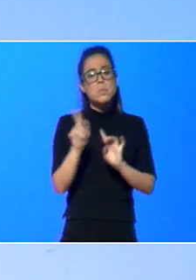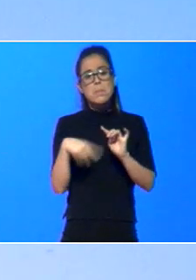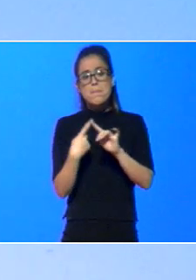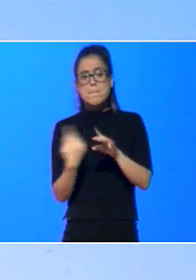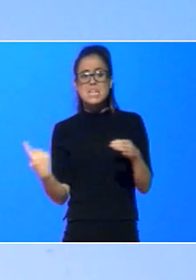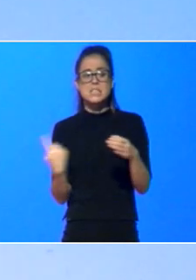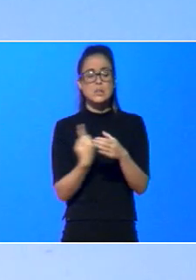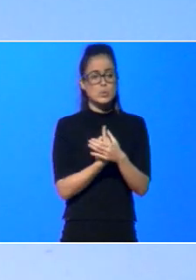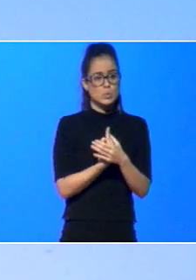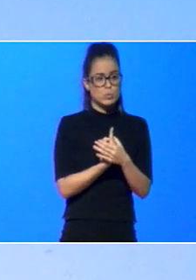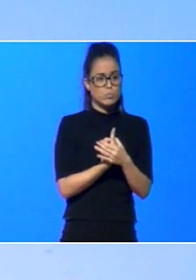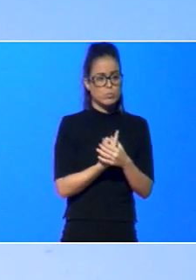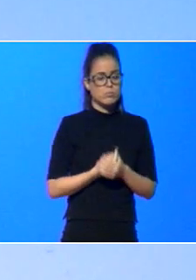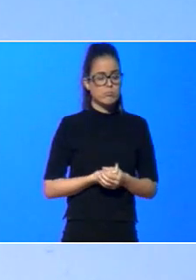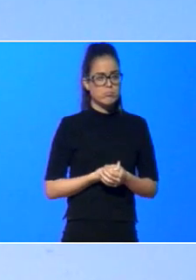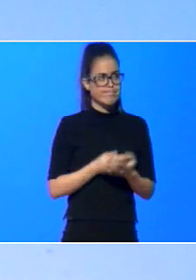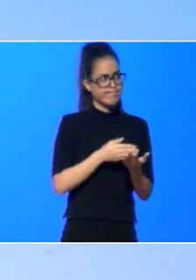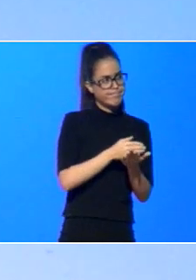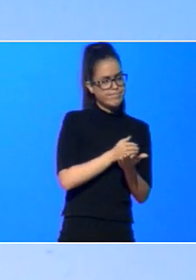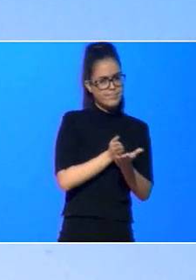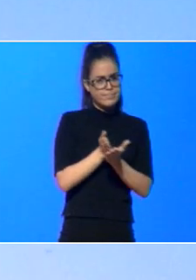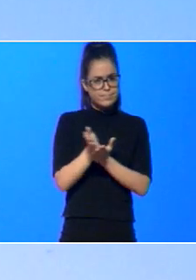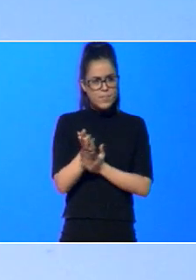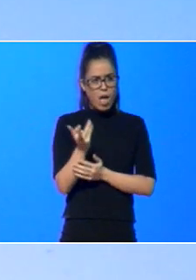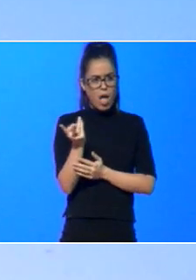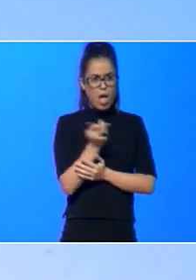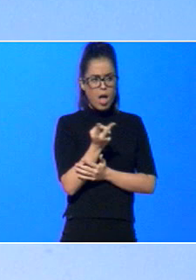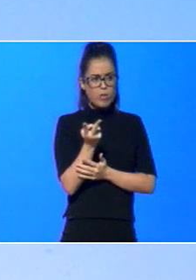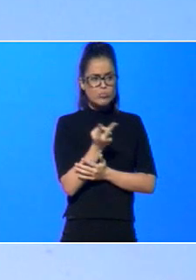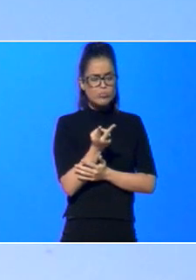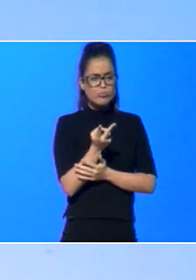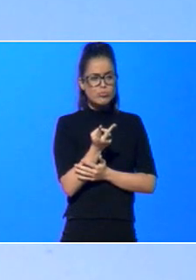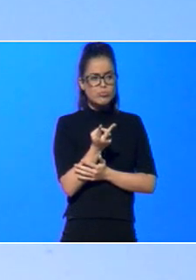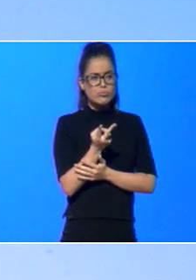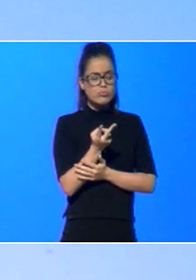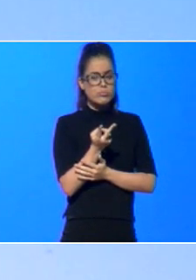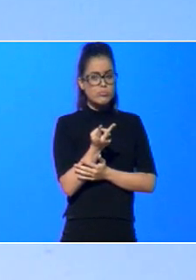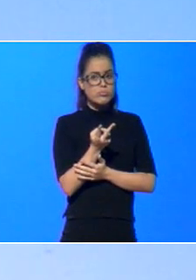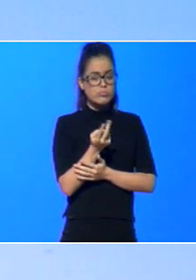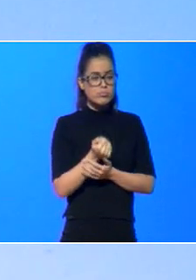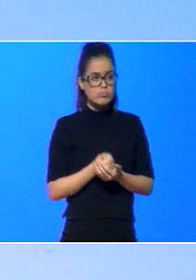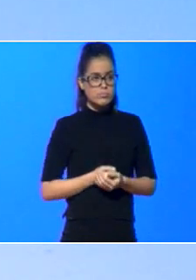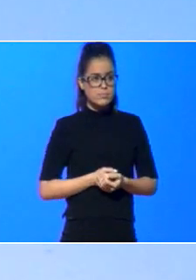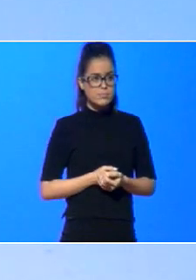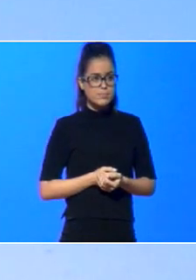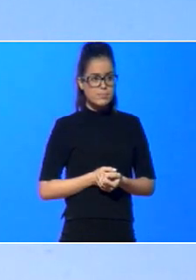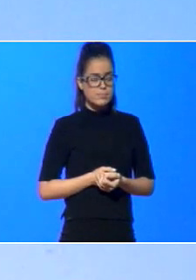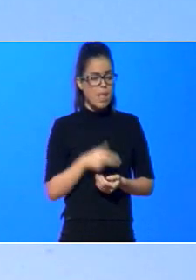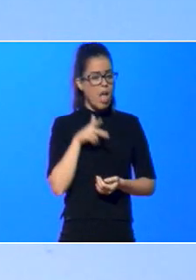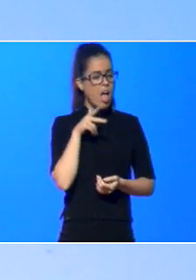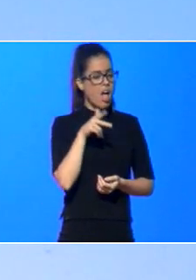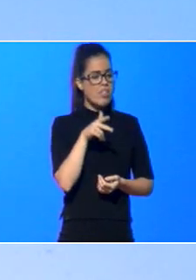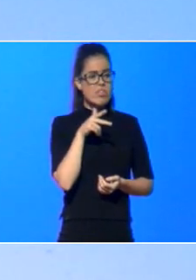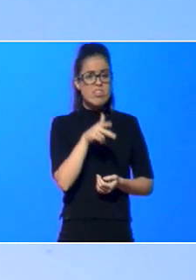Unas y otras son de alguna manera el discurso son el discurso de los derechos es permeable